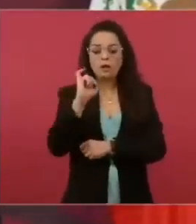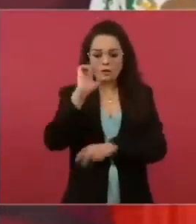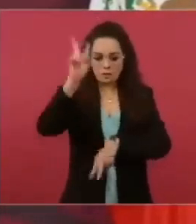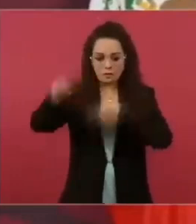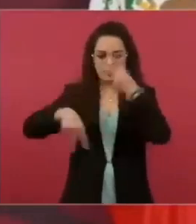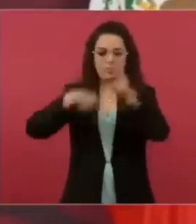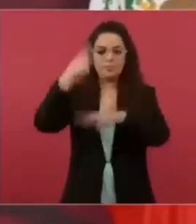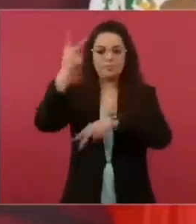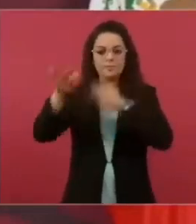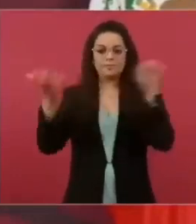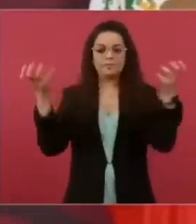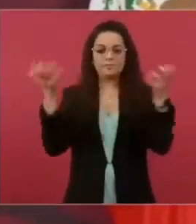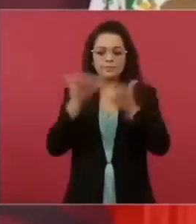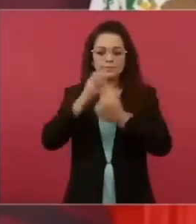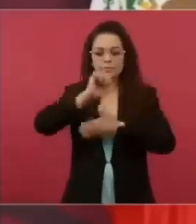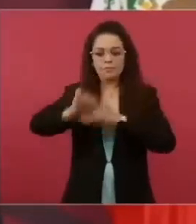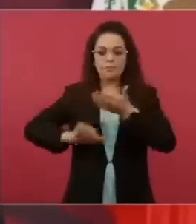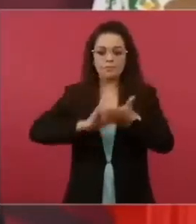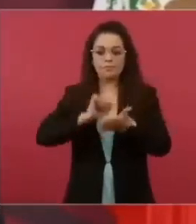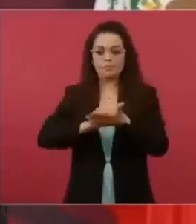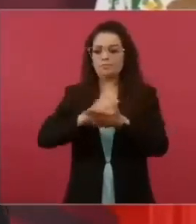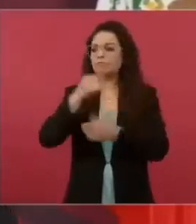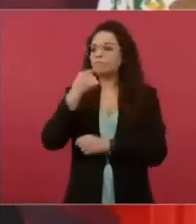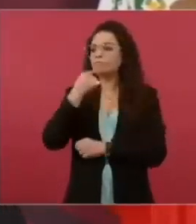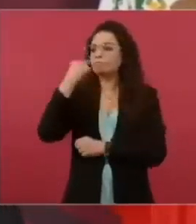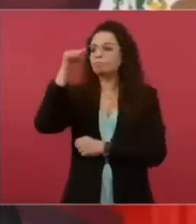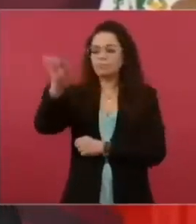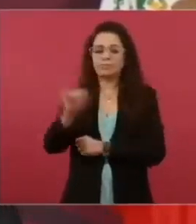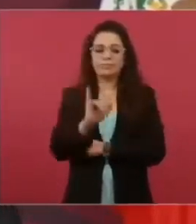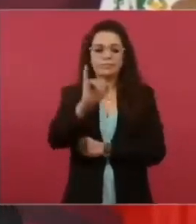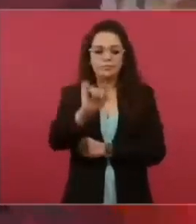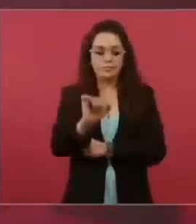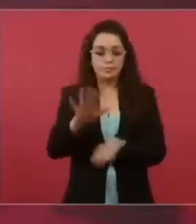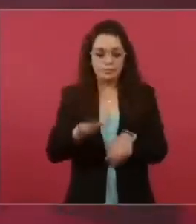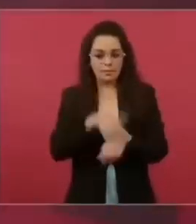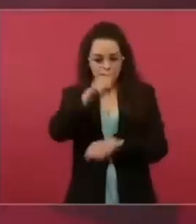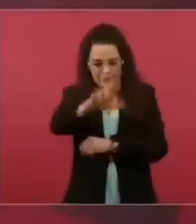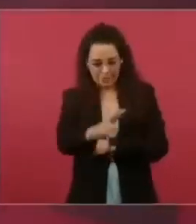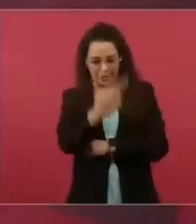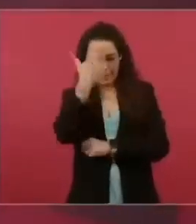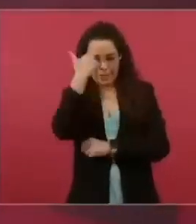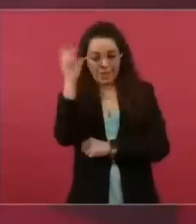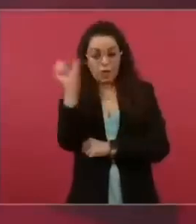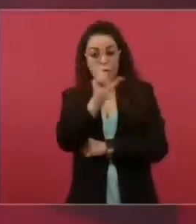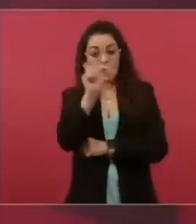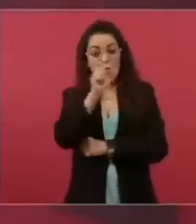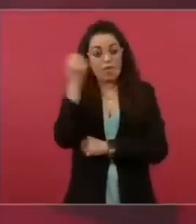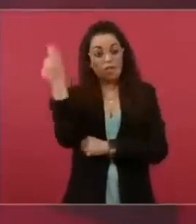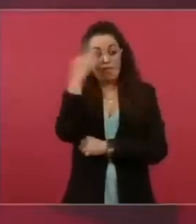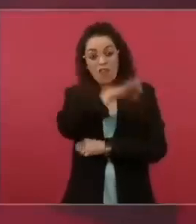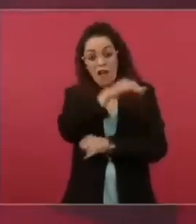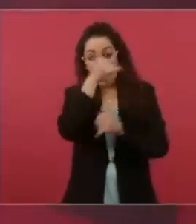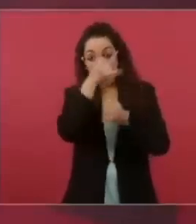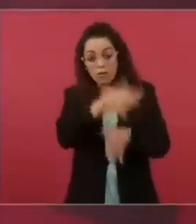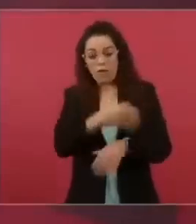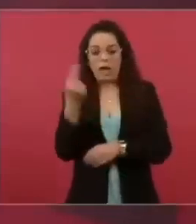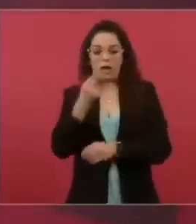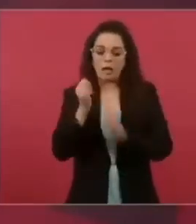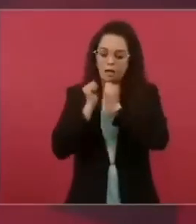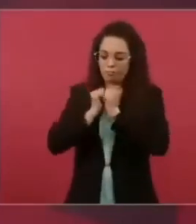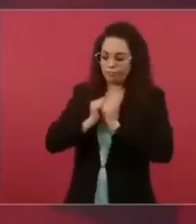cuando estábamos en la oposición. Ya ven que hacían un fraude y había que llevar a un notario,